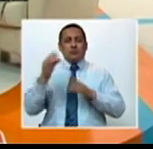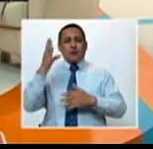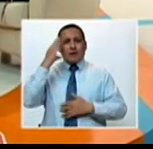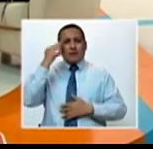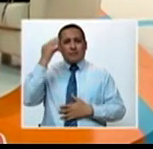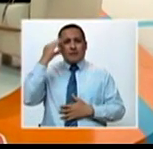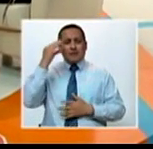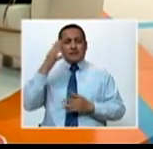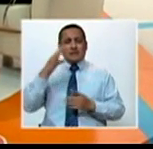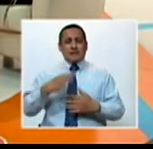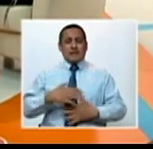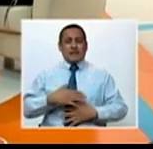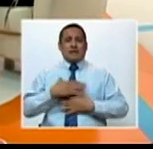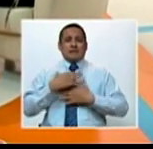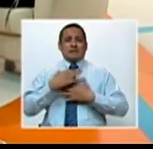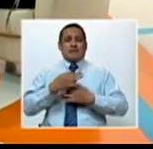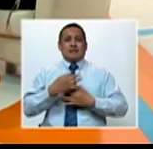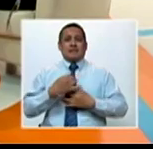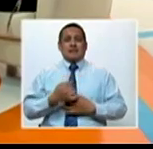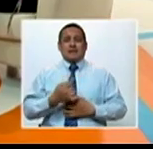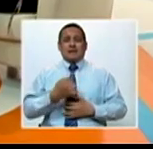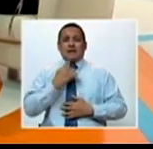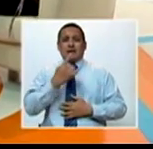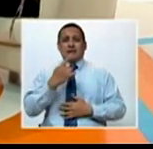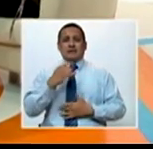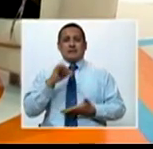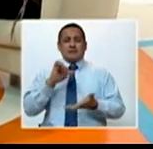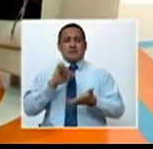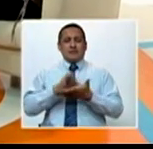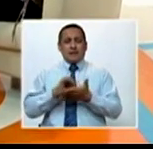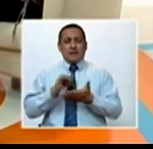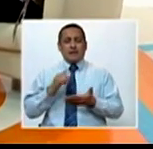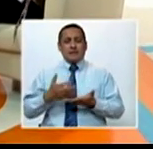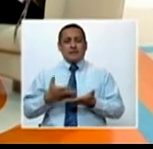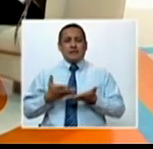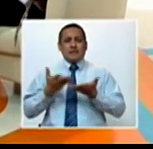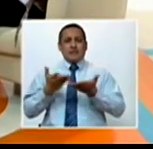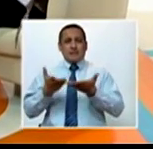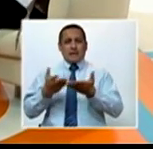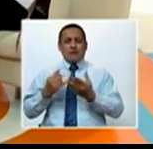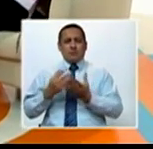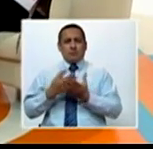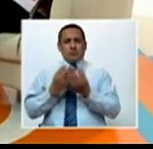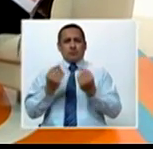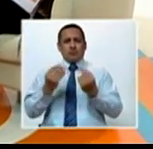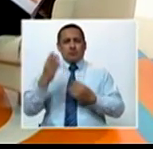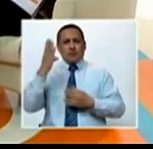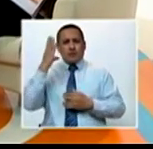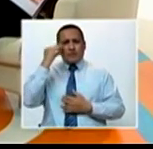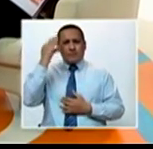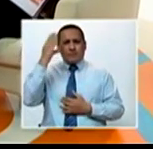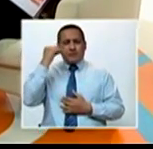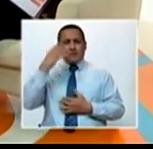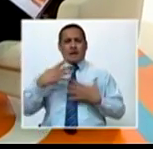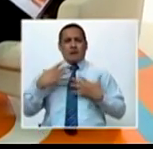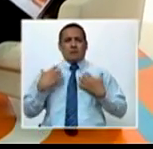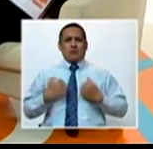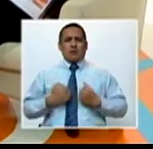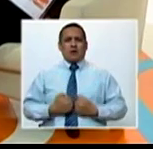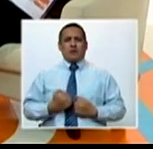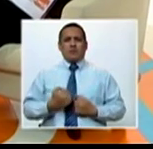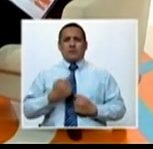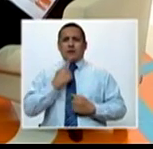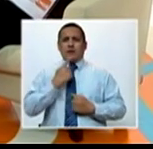una experiencia interesante, ¿no? Que se debieran, los expertos en